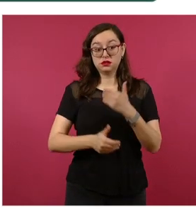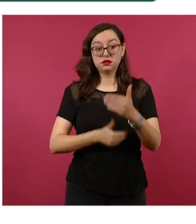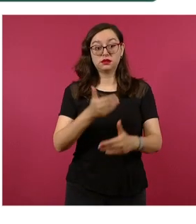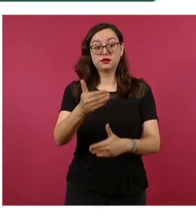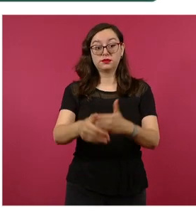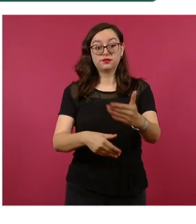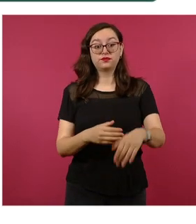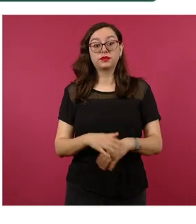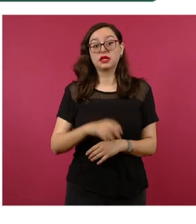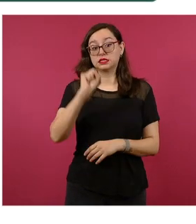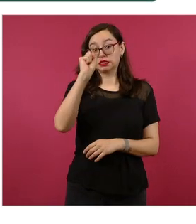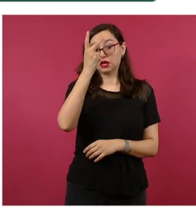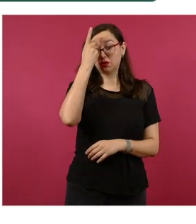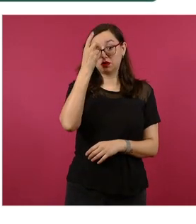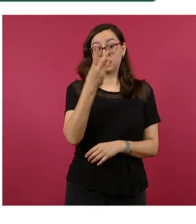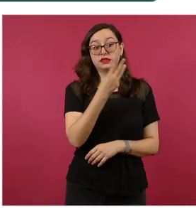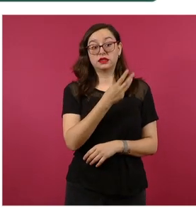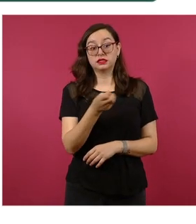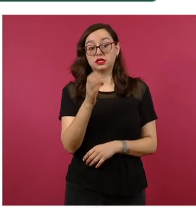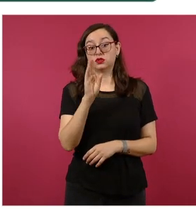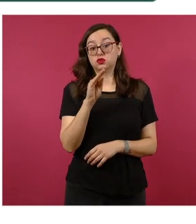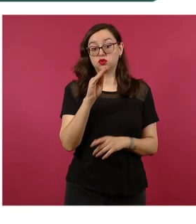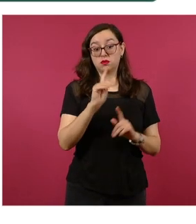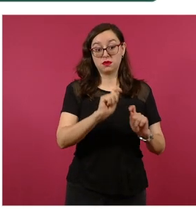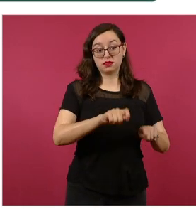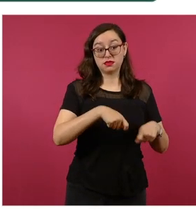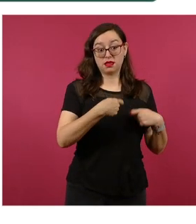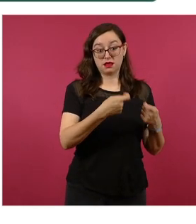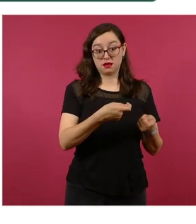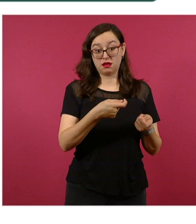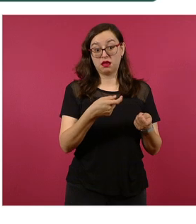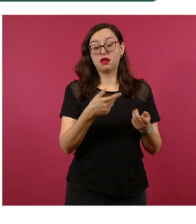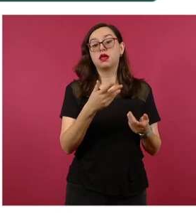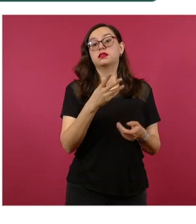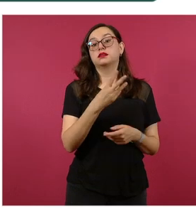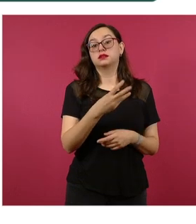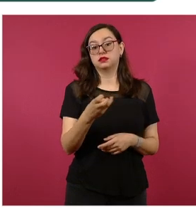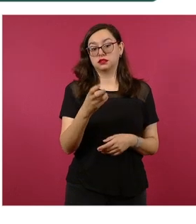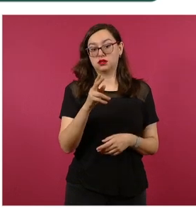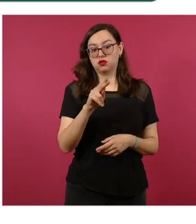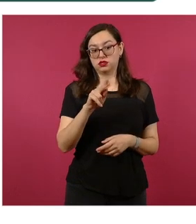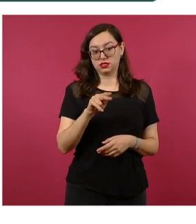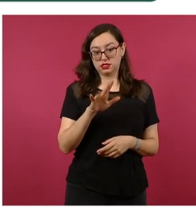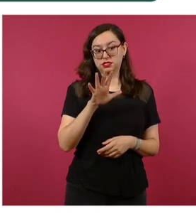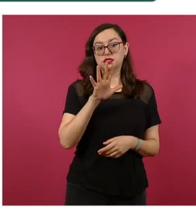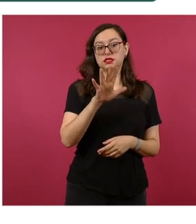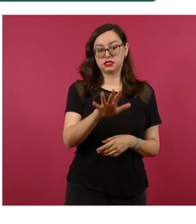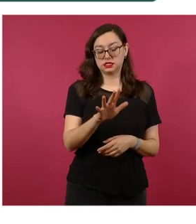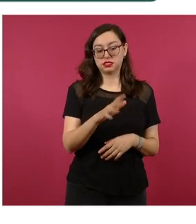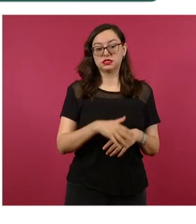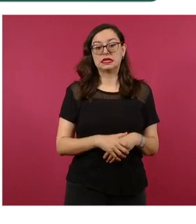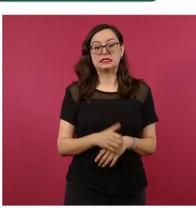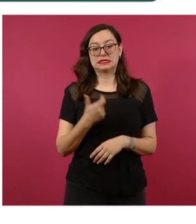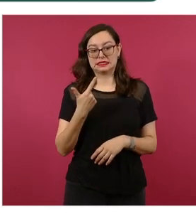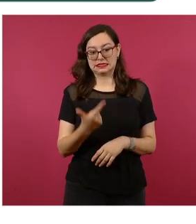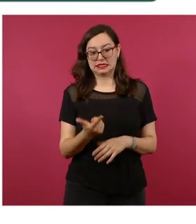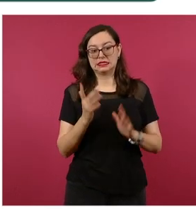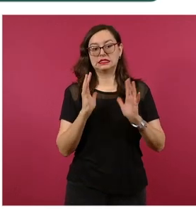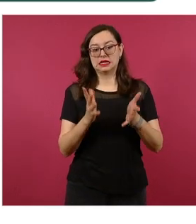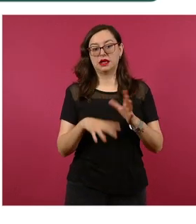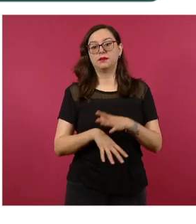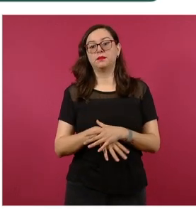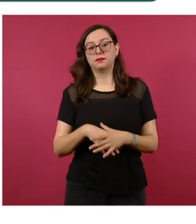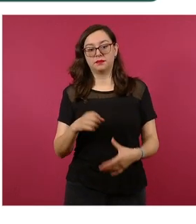390 tarjetas programadas, 385 que han sido ya entregadas y 7 con movimiento,